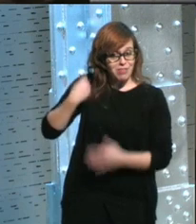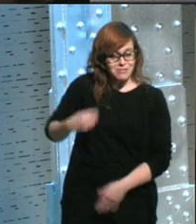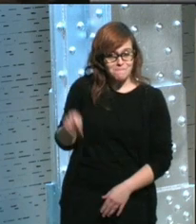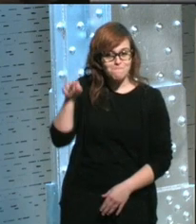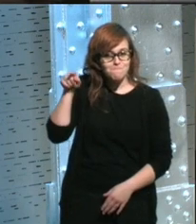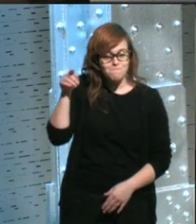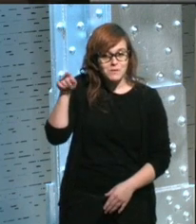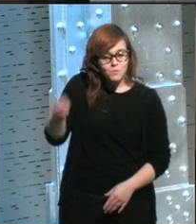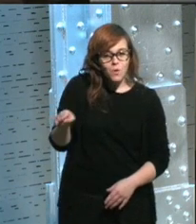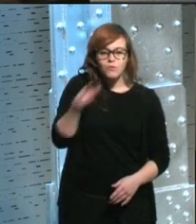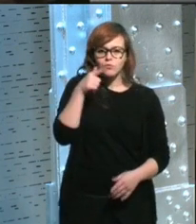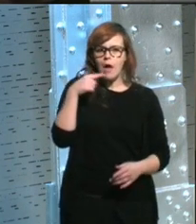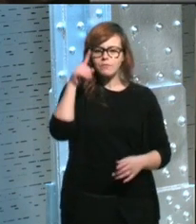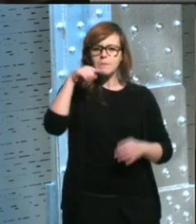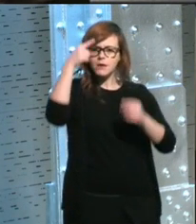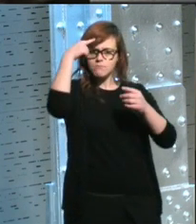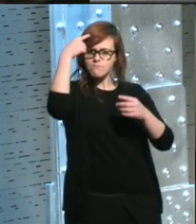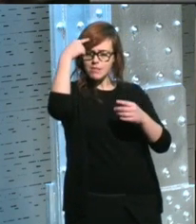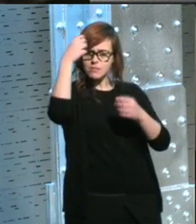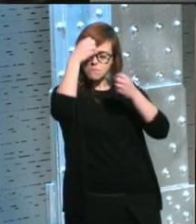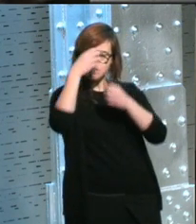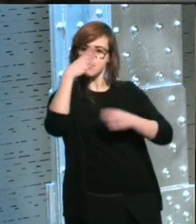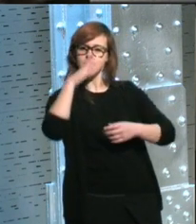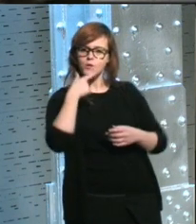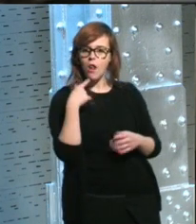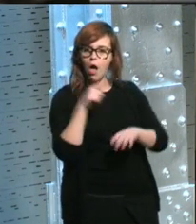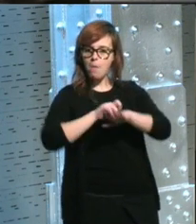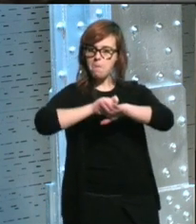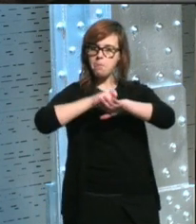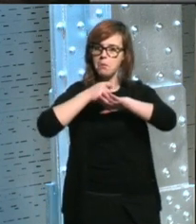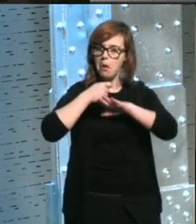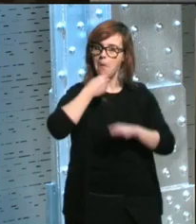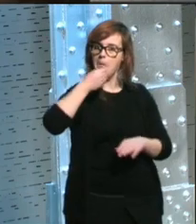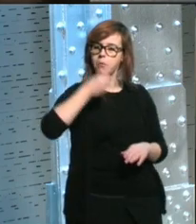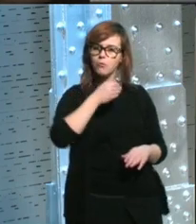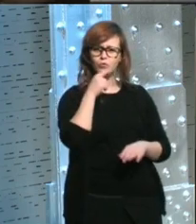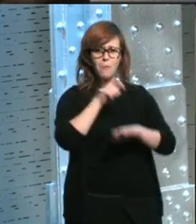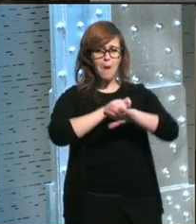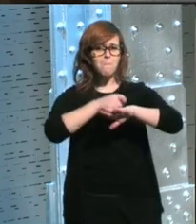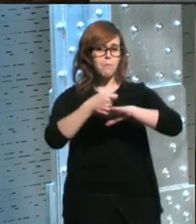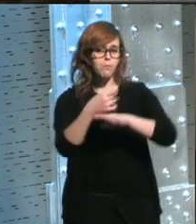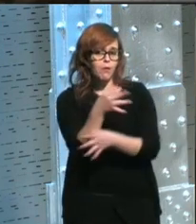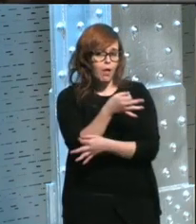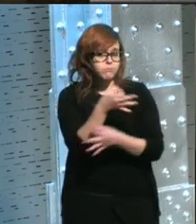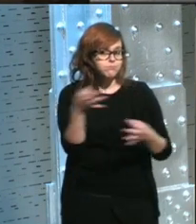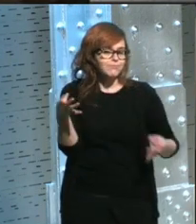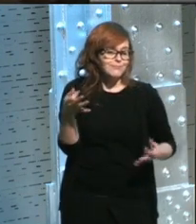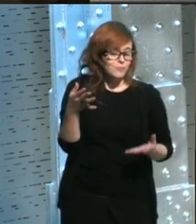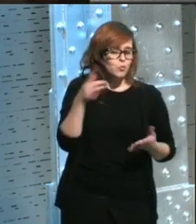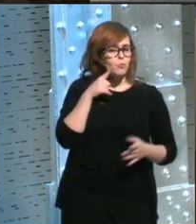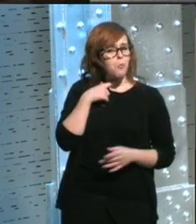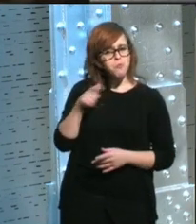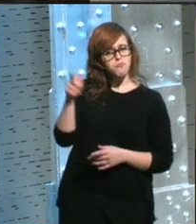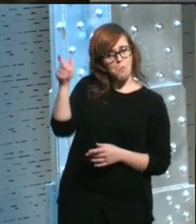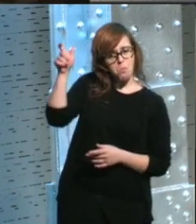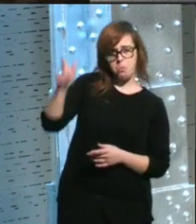estar como él, de lúcido y de bien, sino sobre todo tener esa piel, ¿no? O sea, un tipo con 70 años con esta piel fantástica. En fin, un tipo con